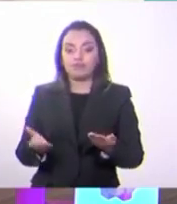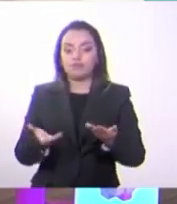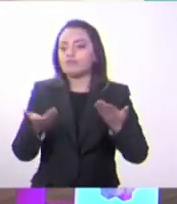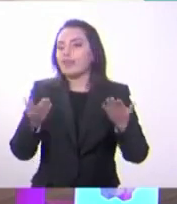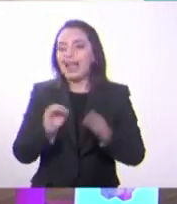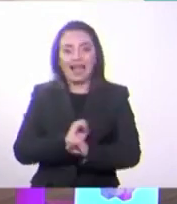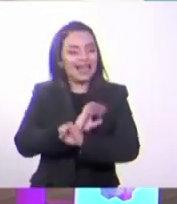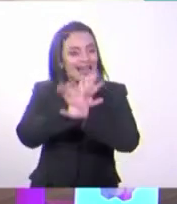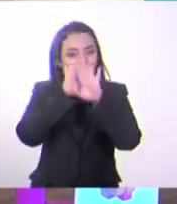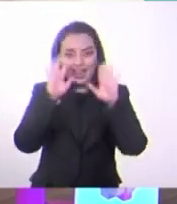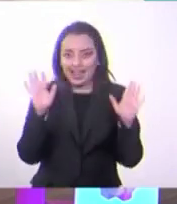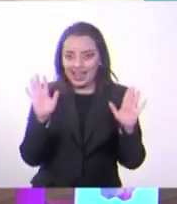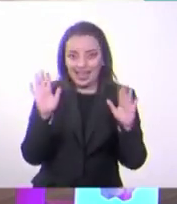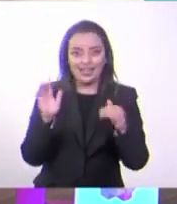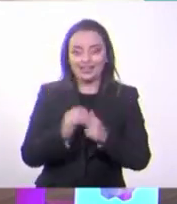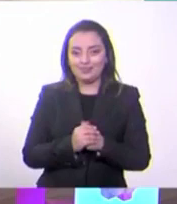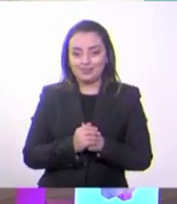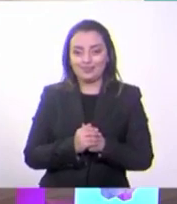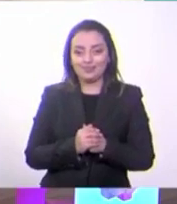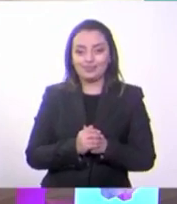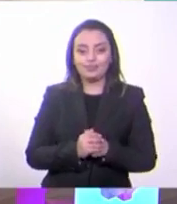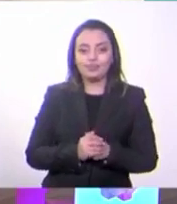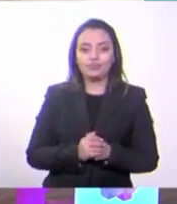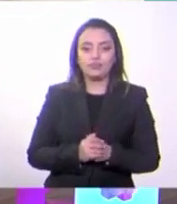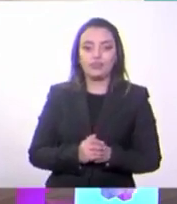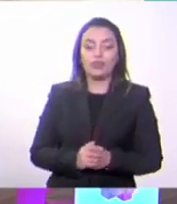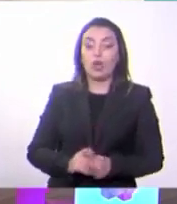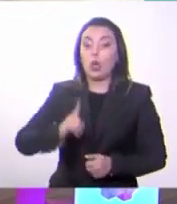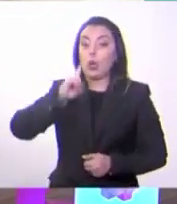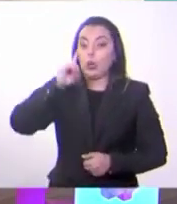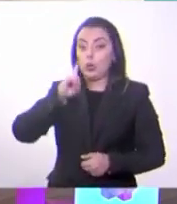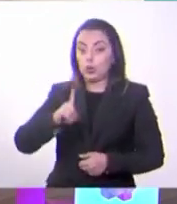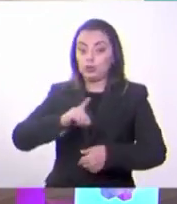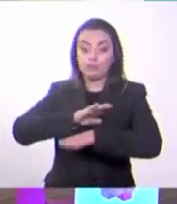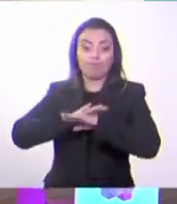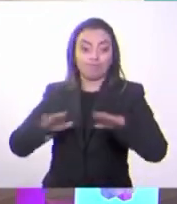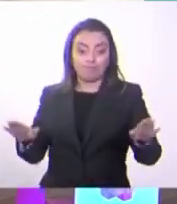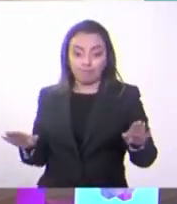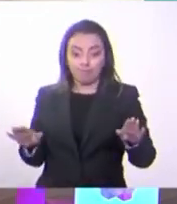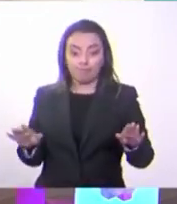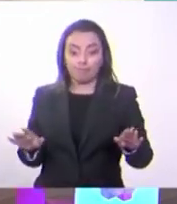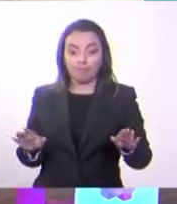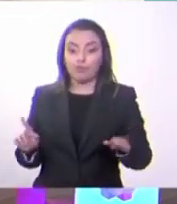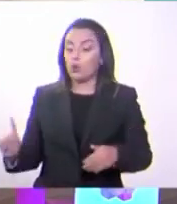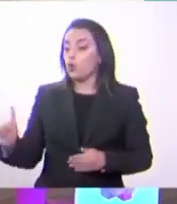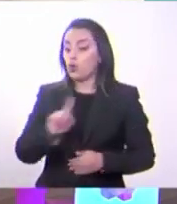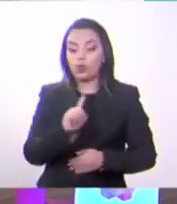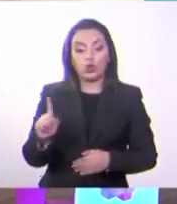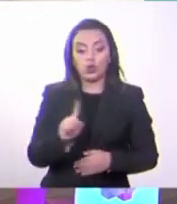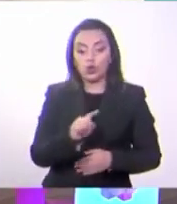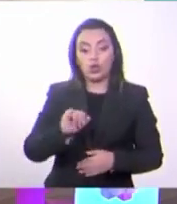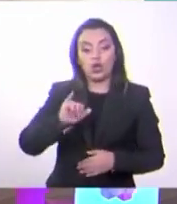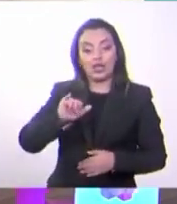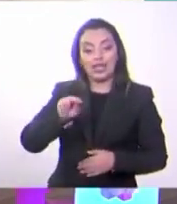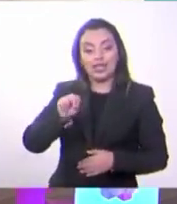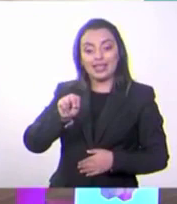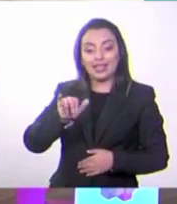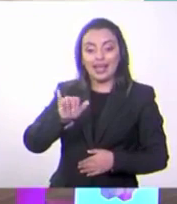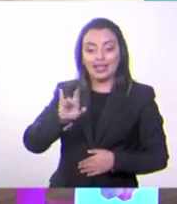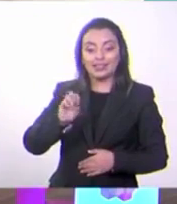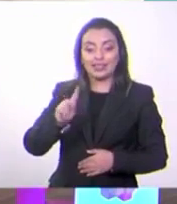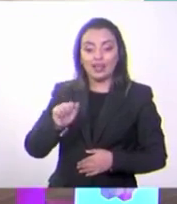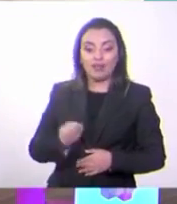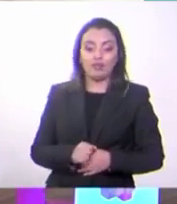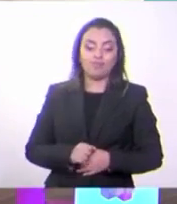más. No, ya si encontramos uno que no funcione, entonces decimos la función no es inyectiva. No Con es uno que no inyectiva. funcione, ya